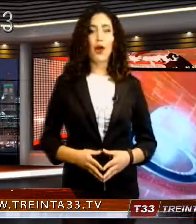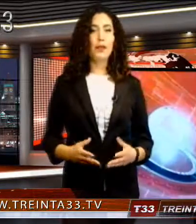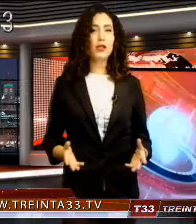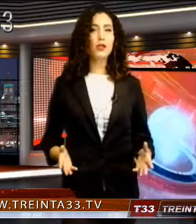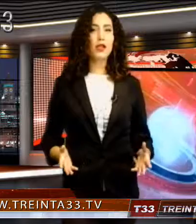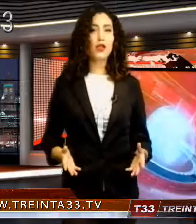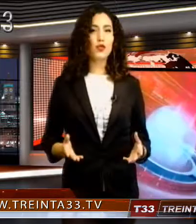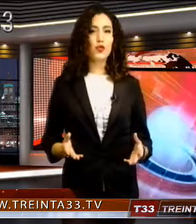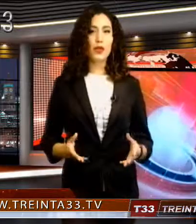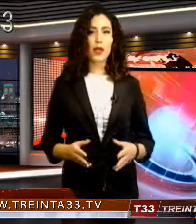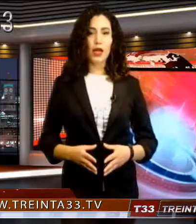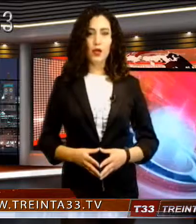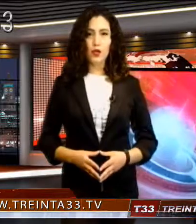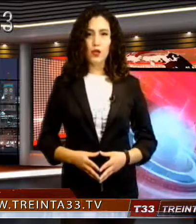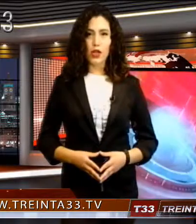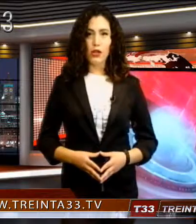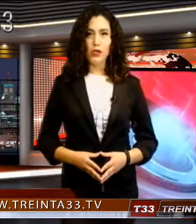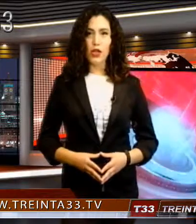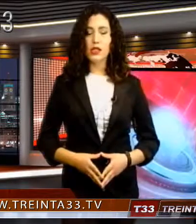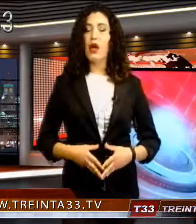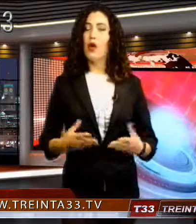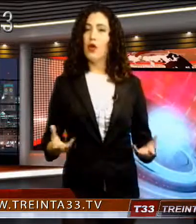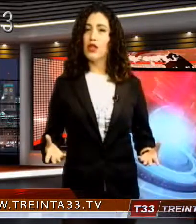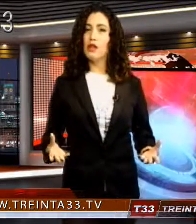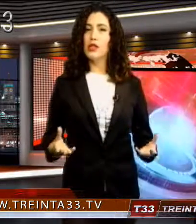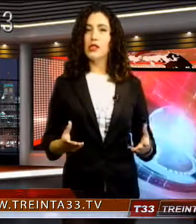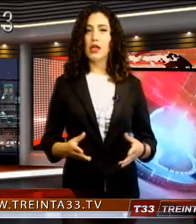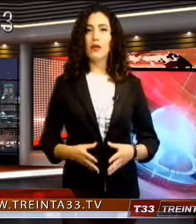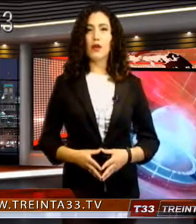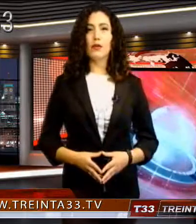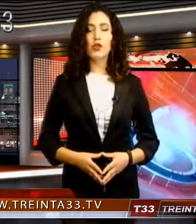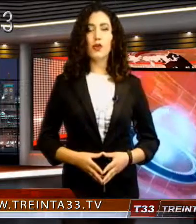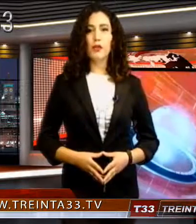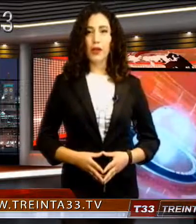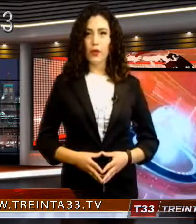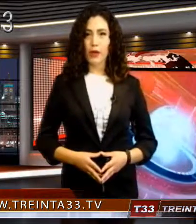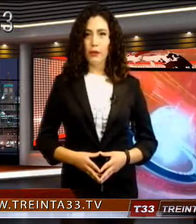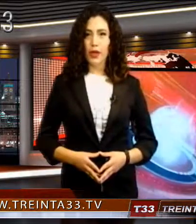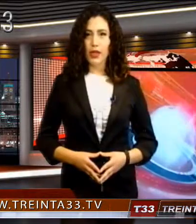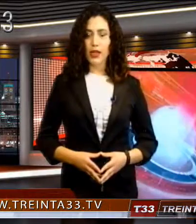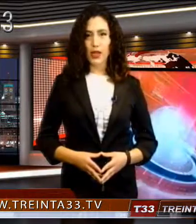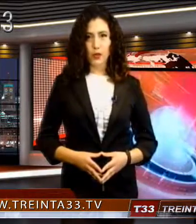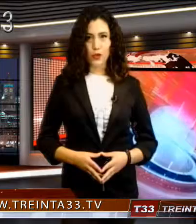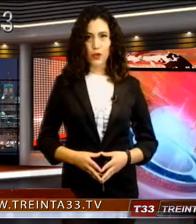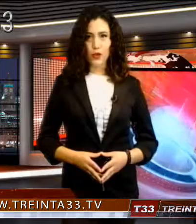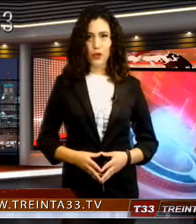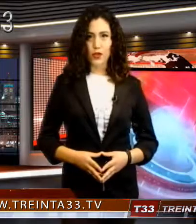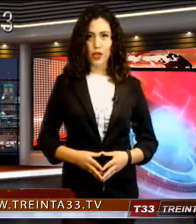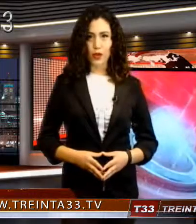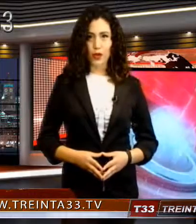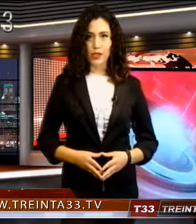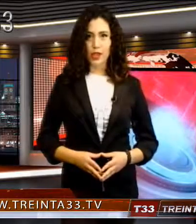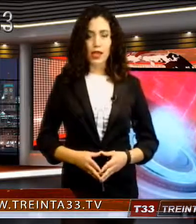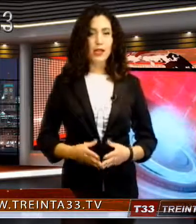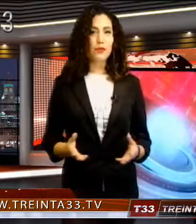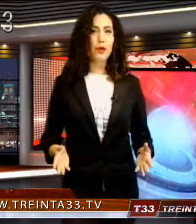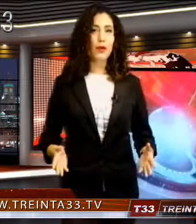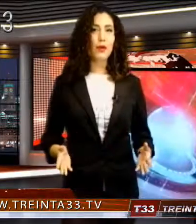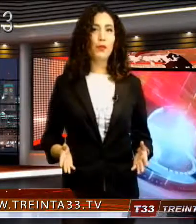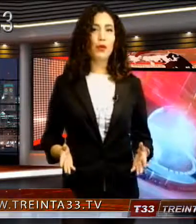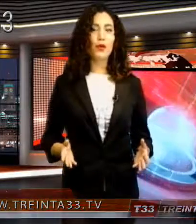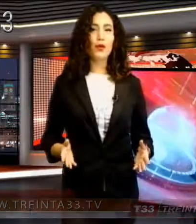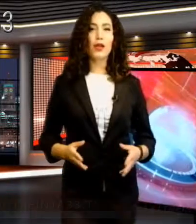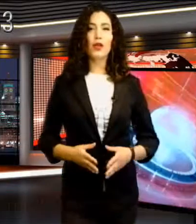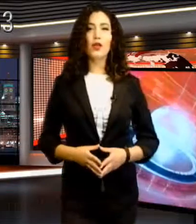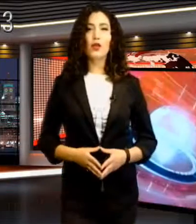205-2958 para escuchar sus comentarios, sus denuncias o también si quiere información para formar parte de nuestros patrocinadores. Sin más